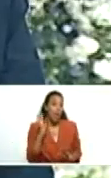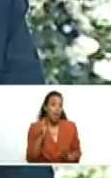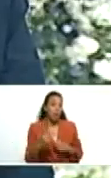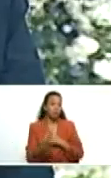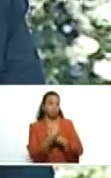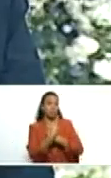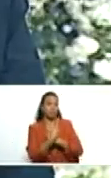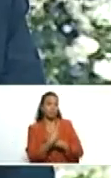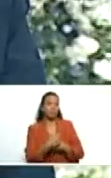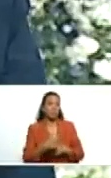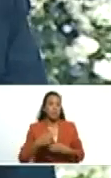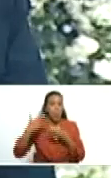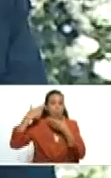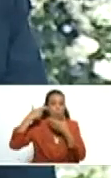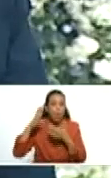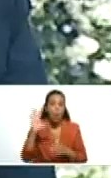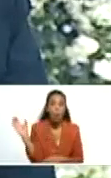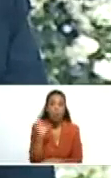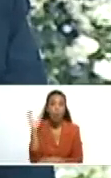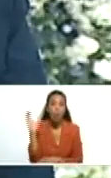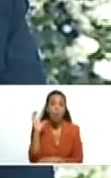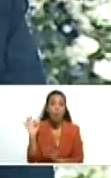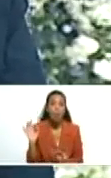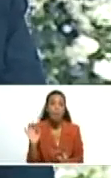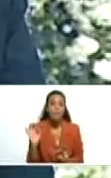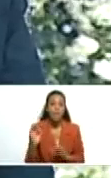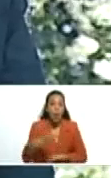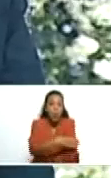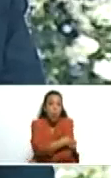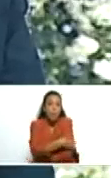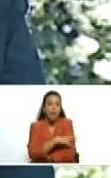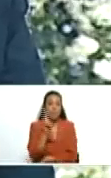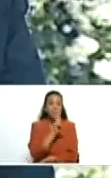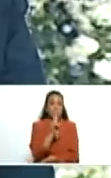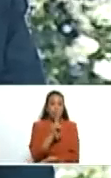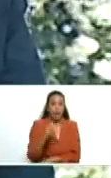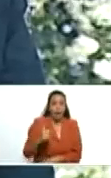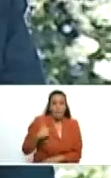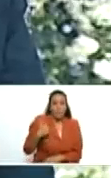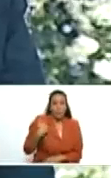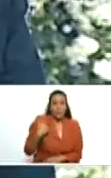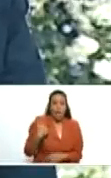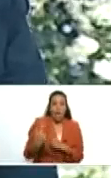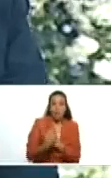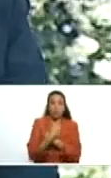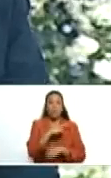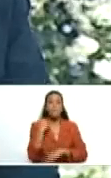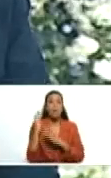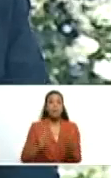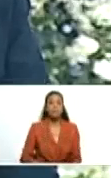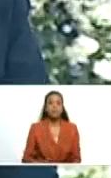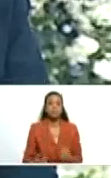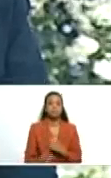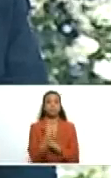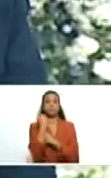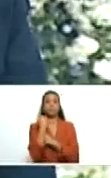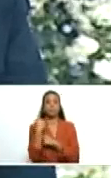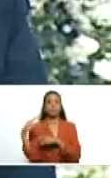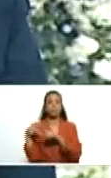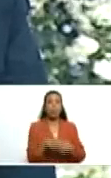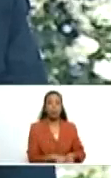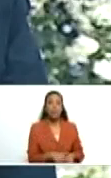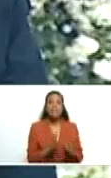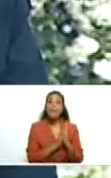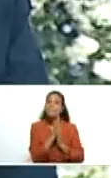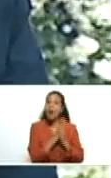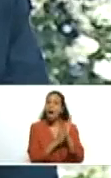oligarquía narcotraficante de Colombia y la ultraderecha venezolana me ha querido matar y tienen